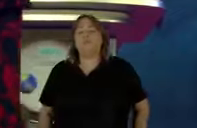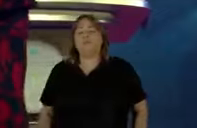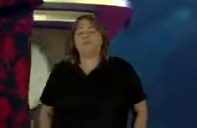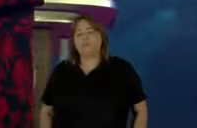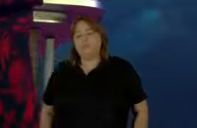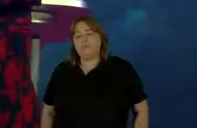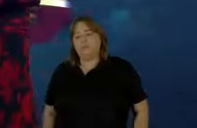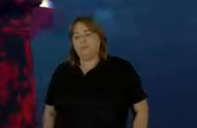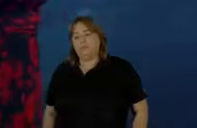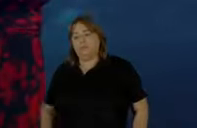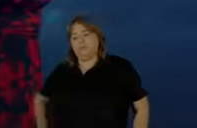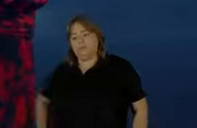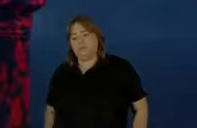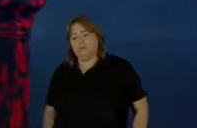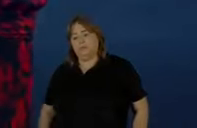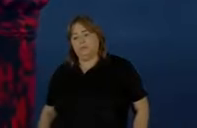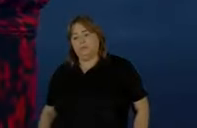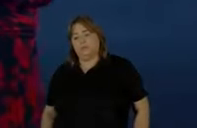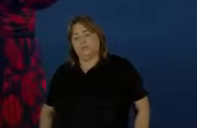esa misma.